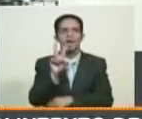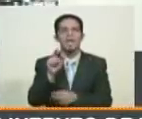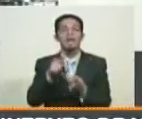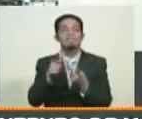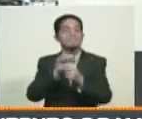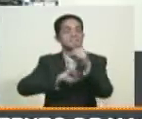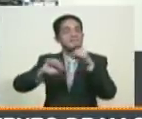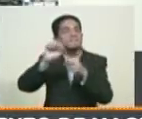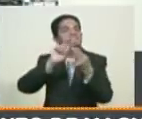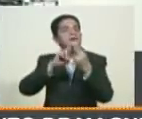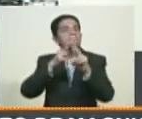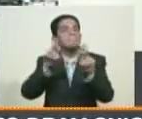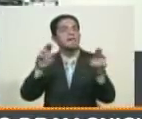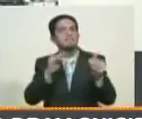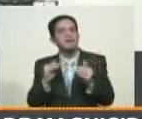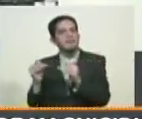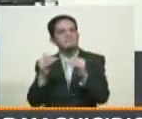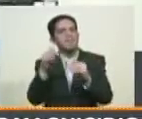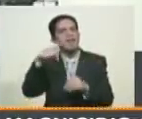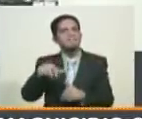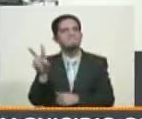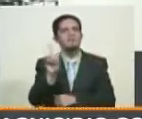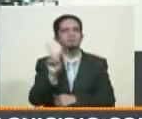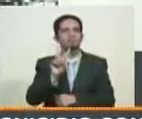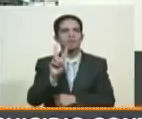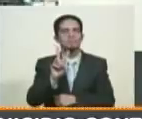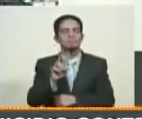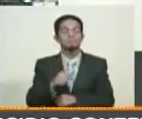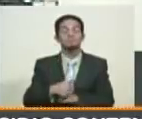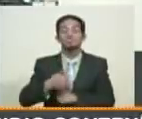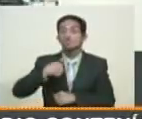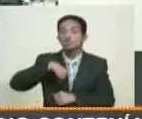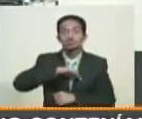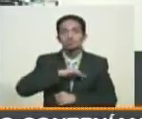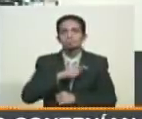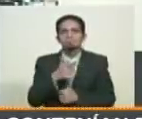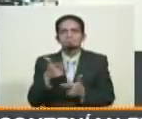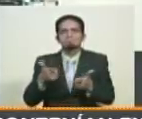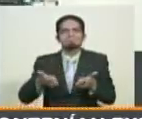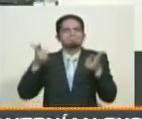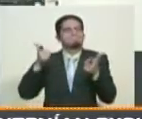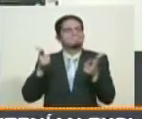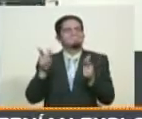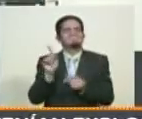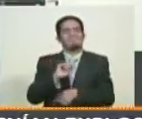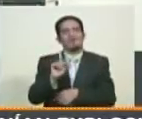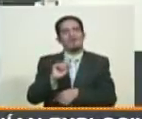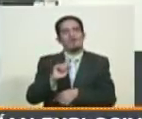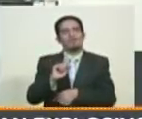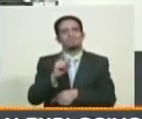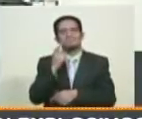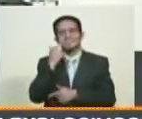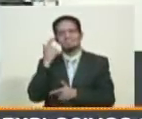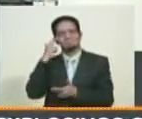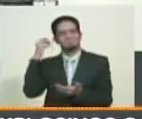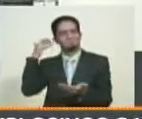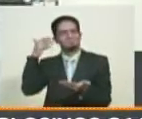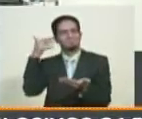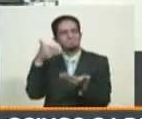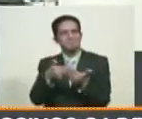de la estabilidad en este país. No vamos a permitir, en vista de lo ya narrado, de la cronología de